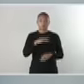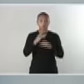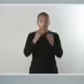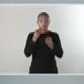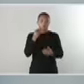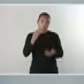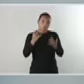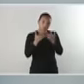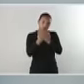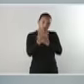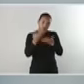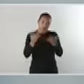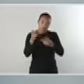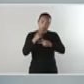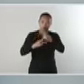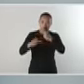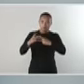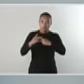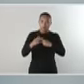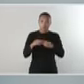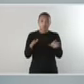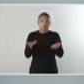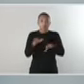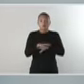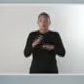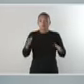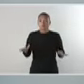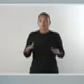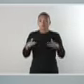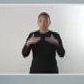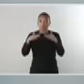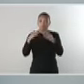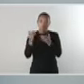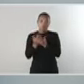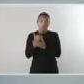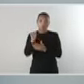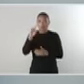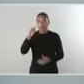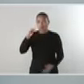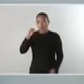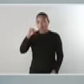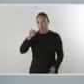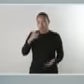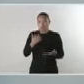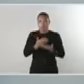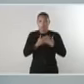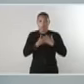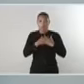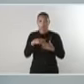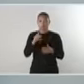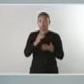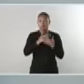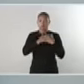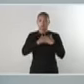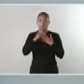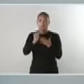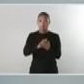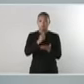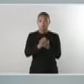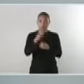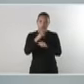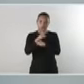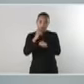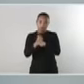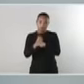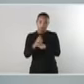tiempos nuevos que vienen solamente los podemos construir en armonía y en amor por amor a Tamaulipas Yo te invito a